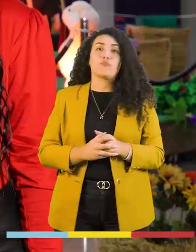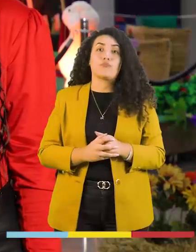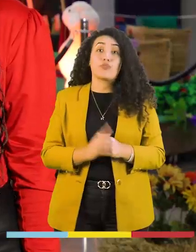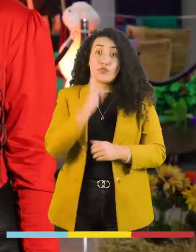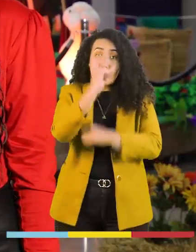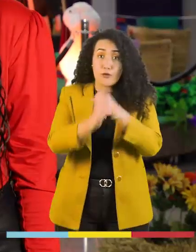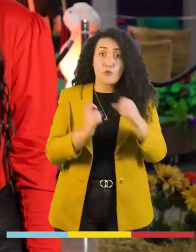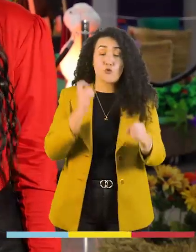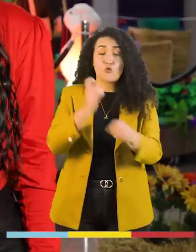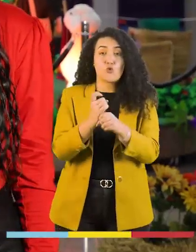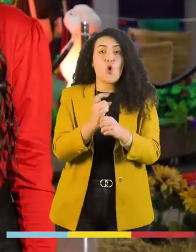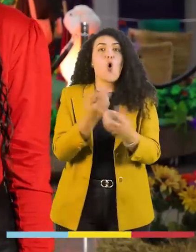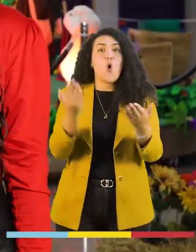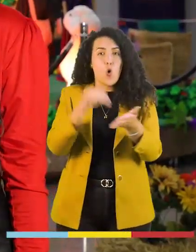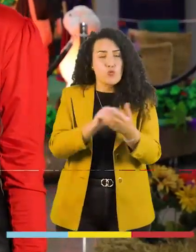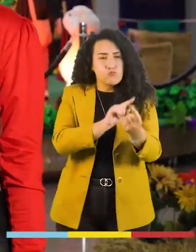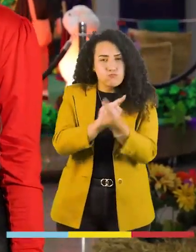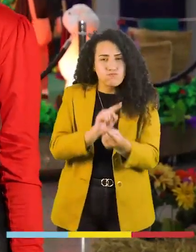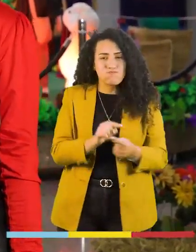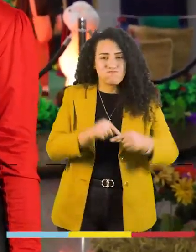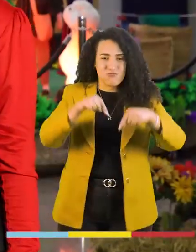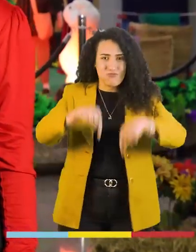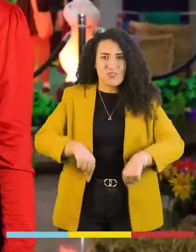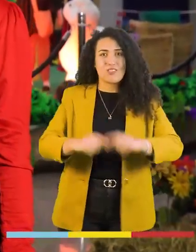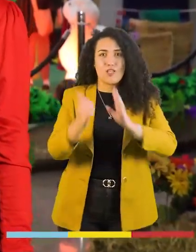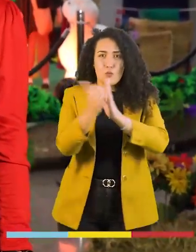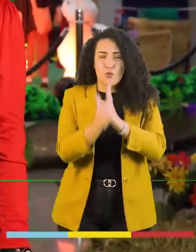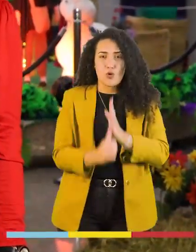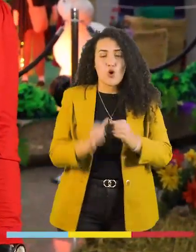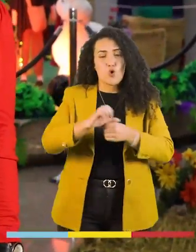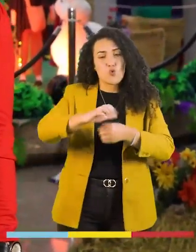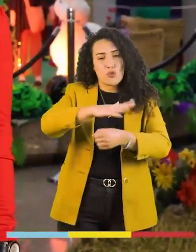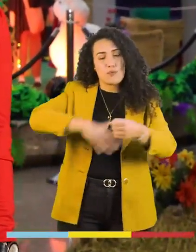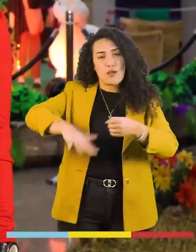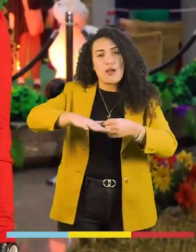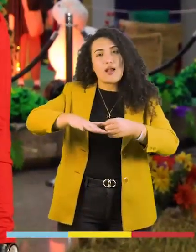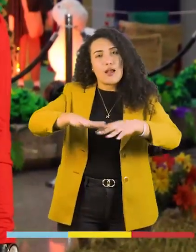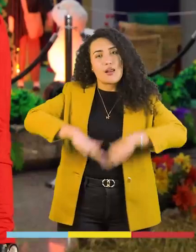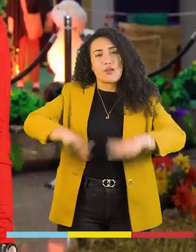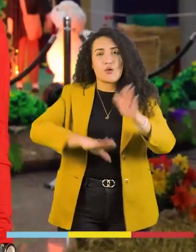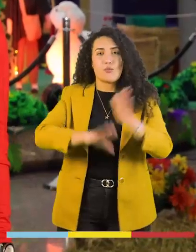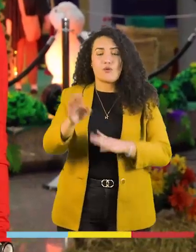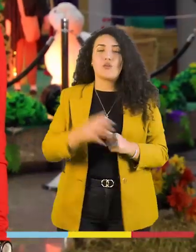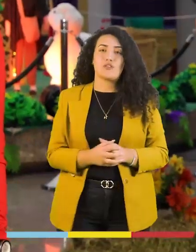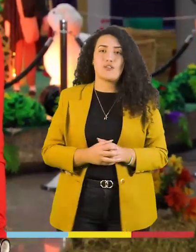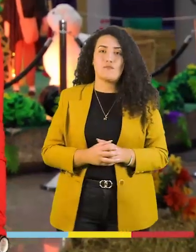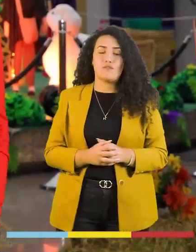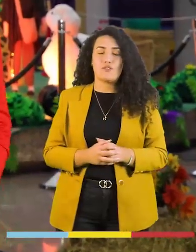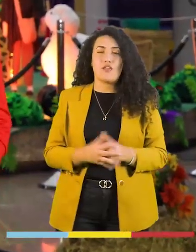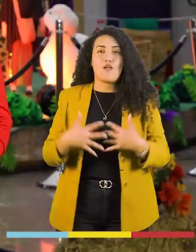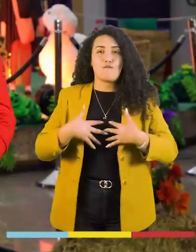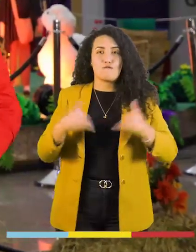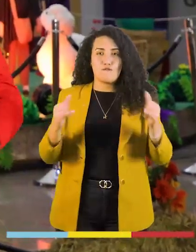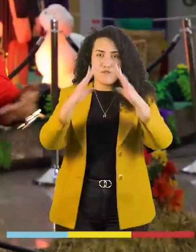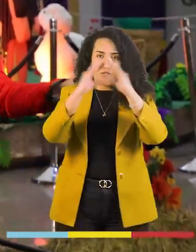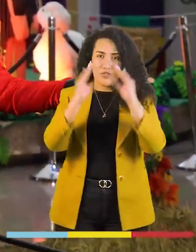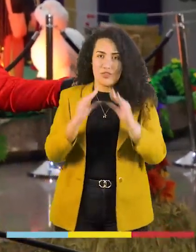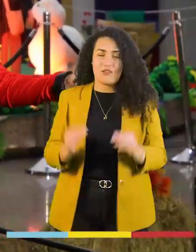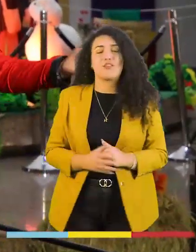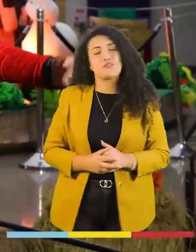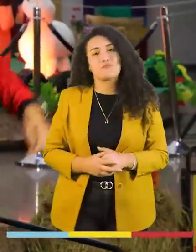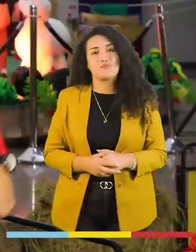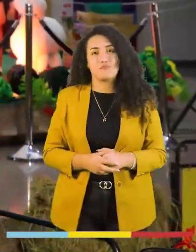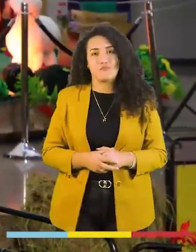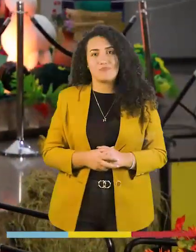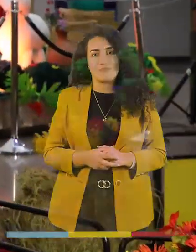hogares. Nos volvemos a encontrar en una cuarta temporada de este, el programa de todos ustedes, Cundinamarca, Región que Progresa.